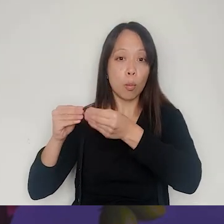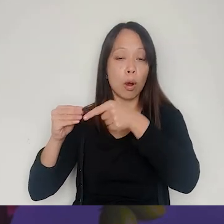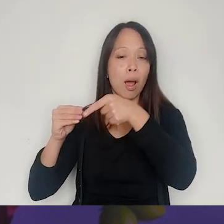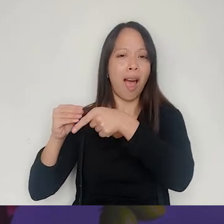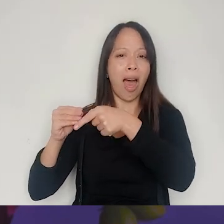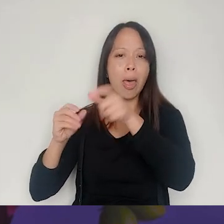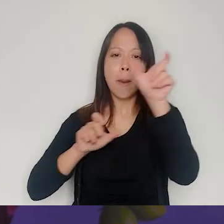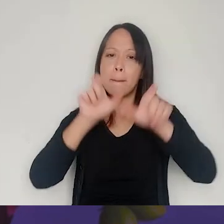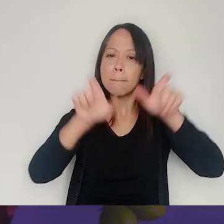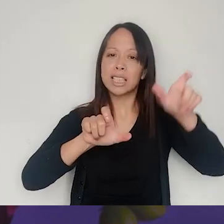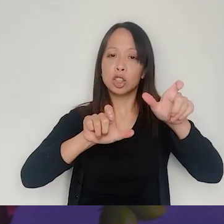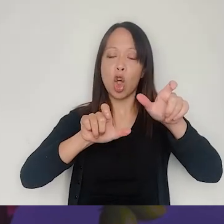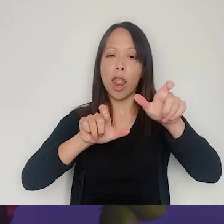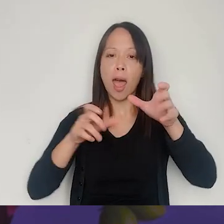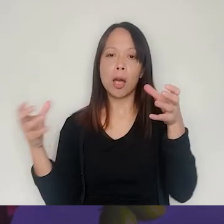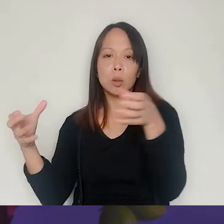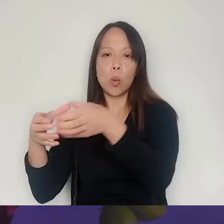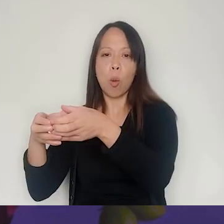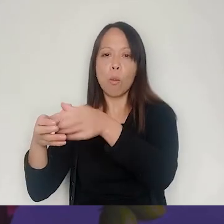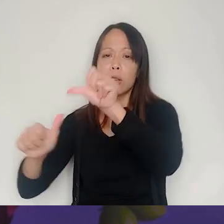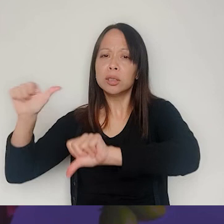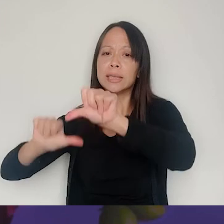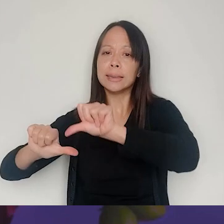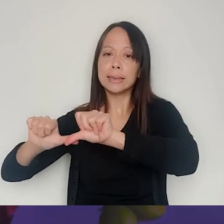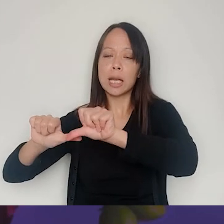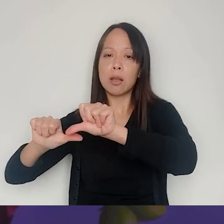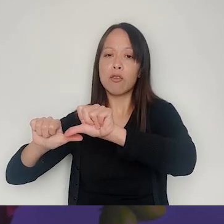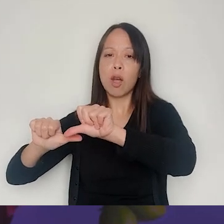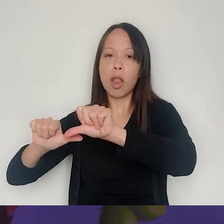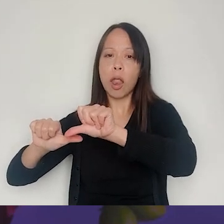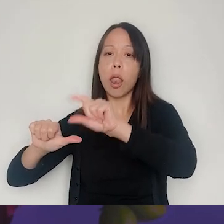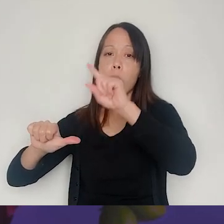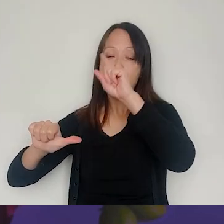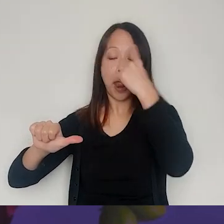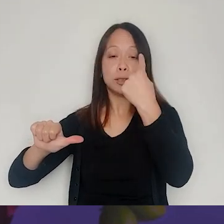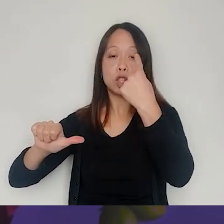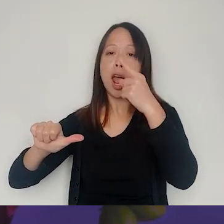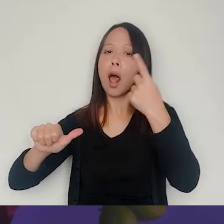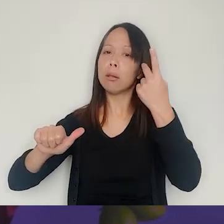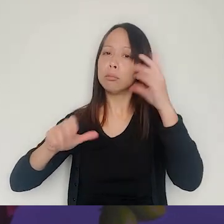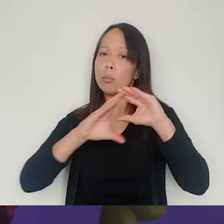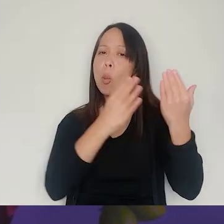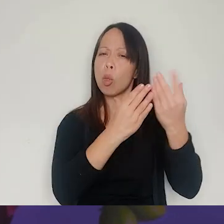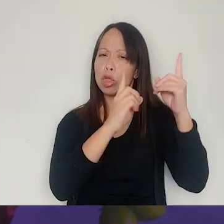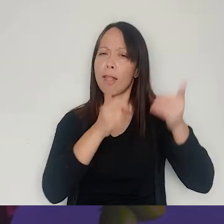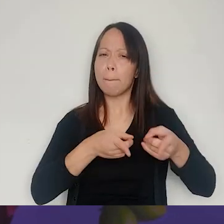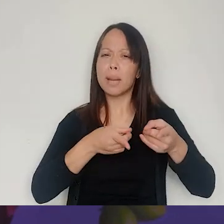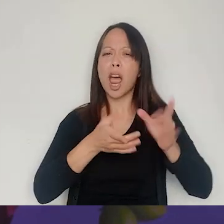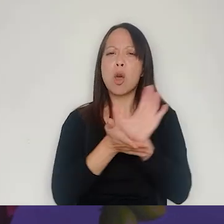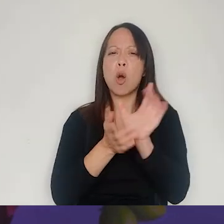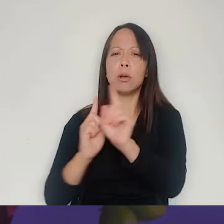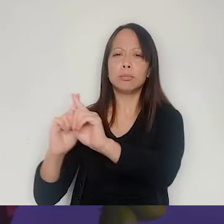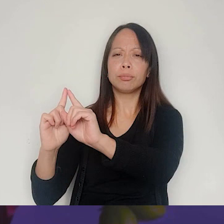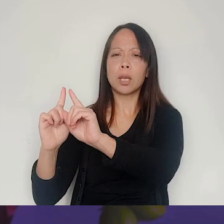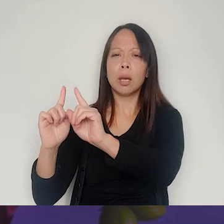como de científicas a nivel nacional e internacional, y se quiso como señalar cuál es todo el recorrido, ¿no?, el